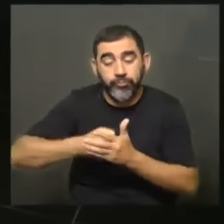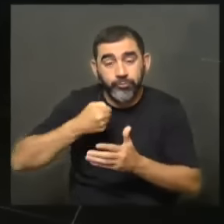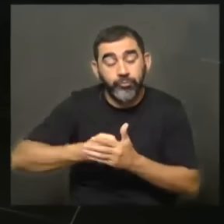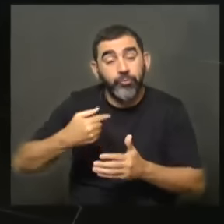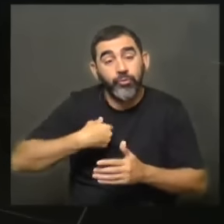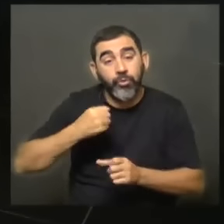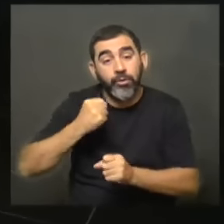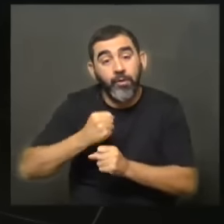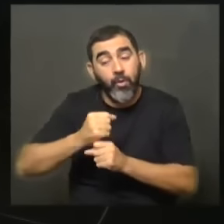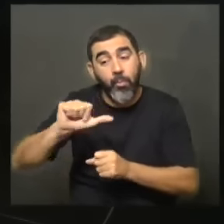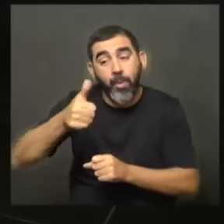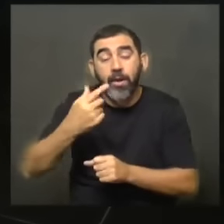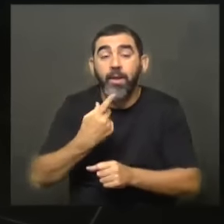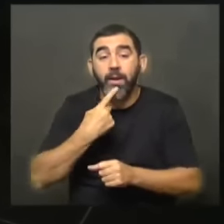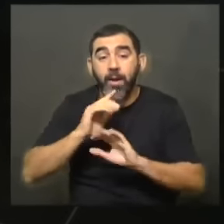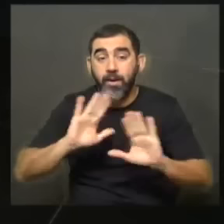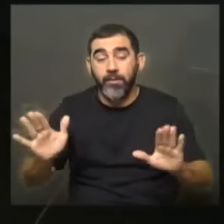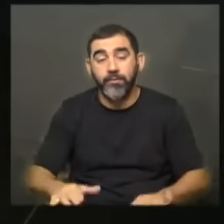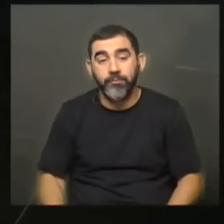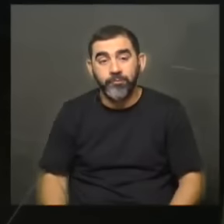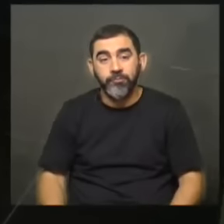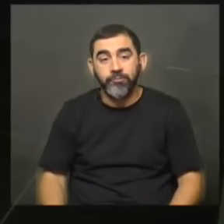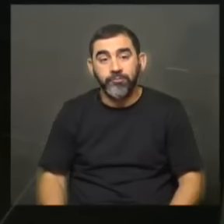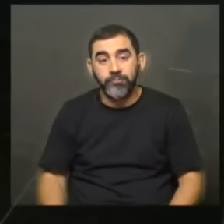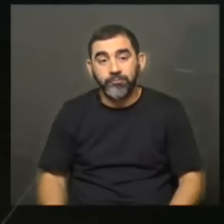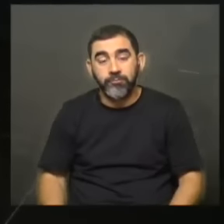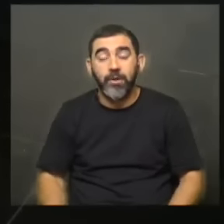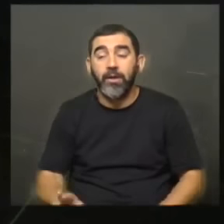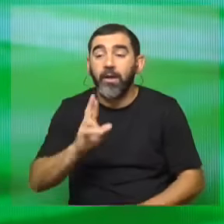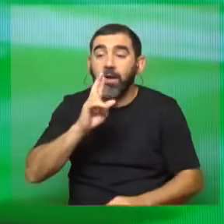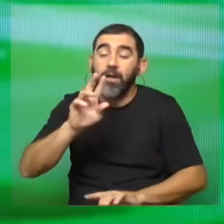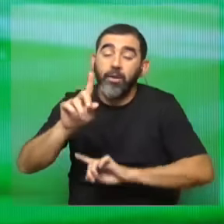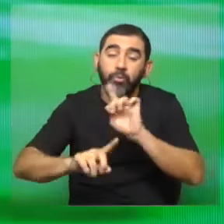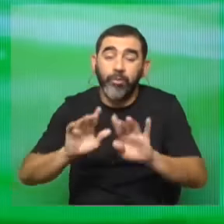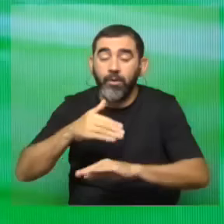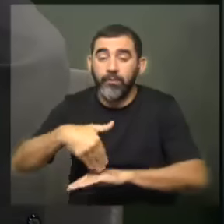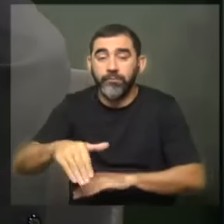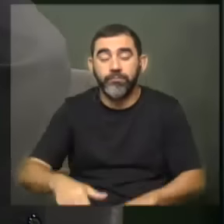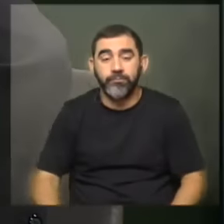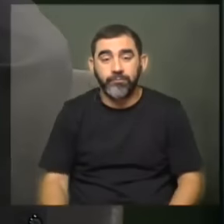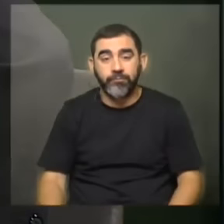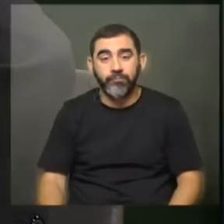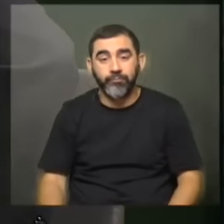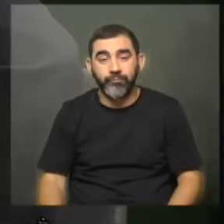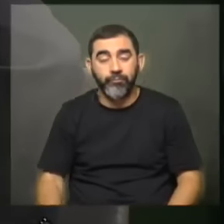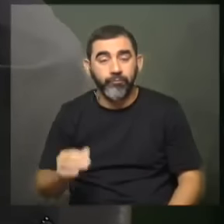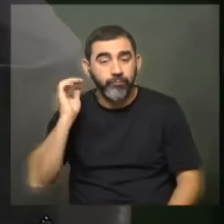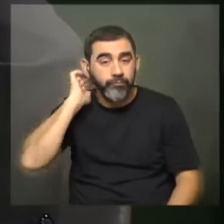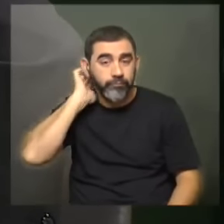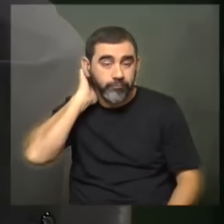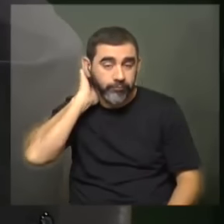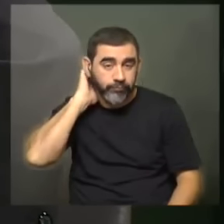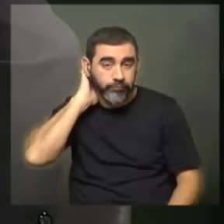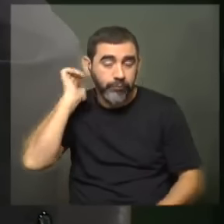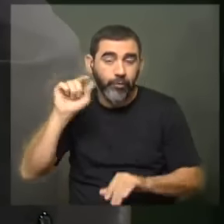yo trabajo para ganar en política perfecto después los resultados dirán lo dijo lo dijo bueno lo vamos a